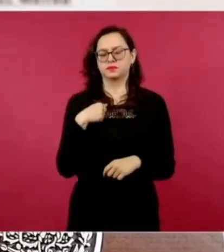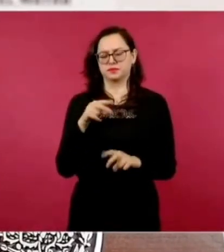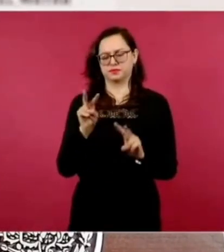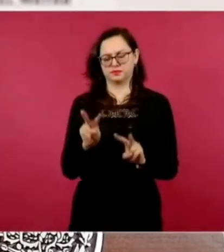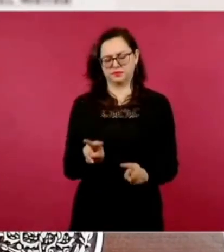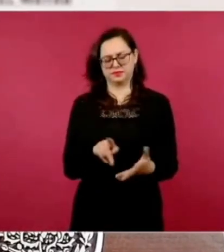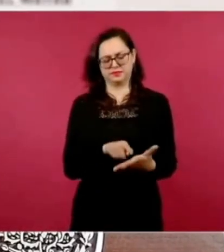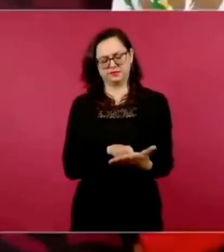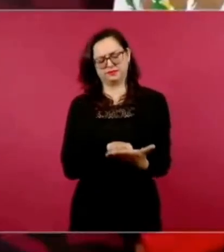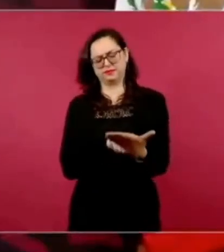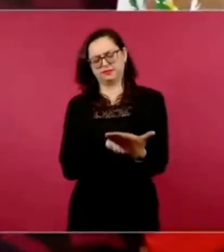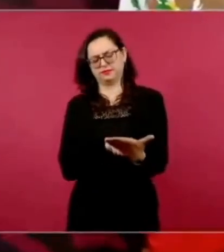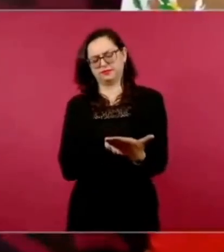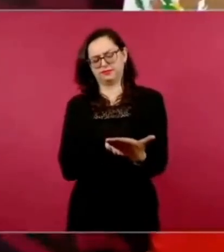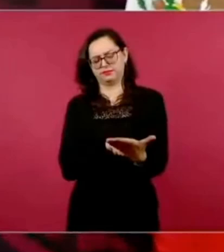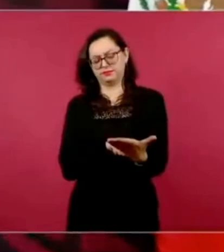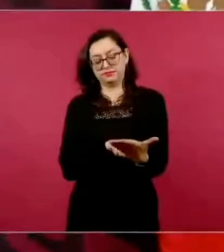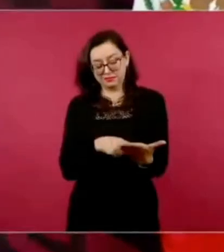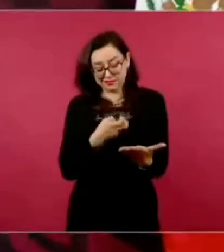y teníamos mayoría.